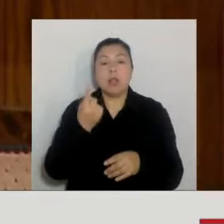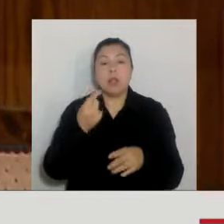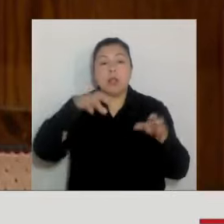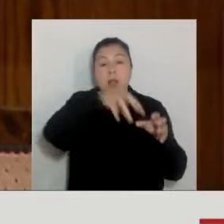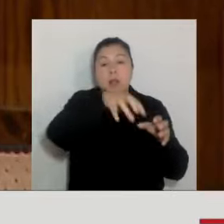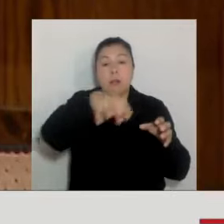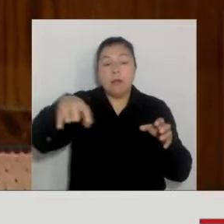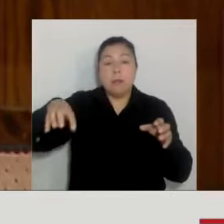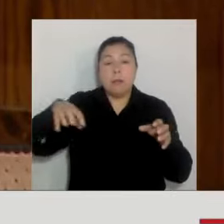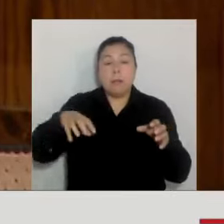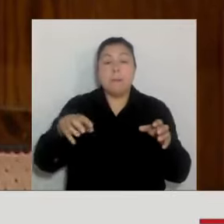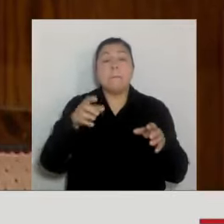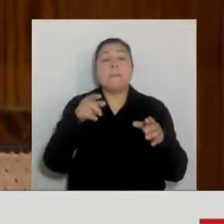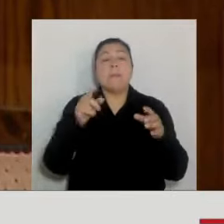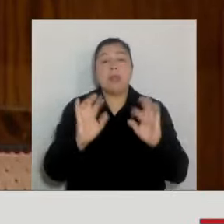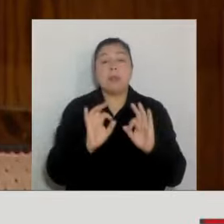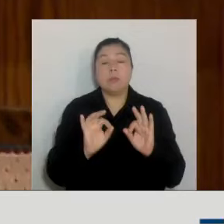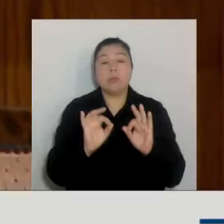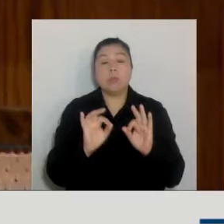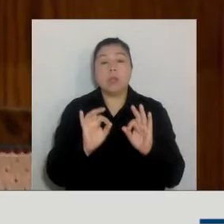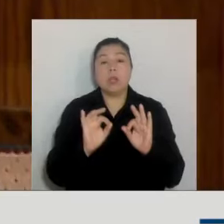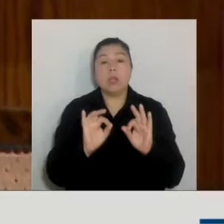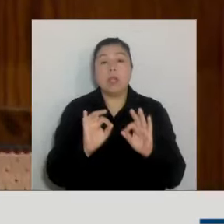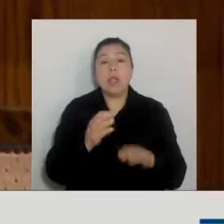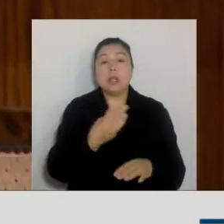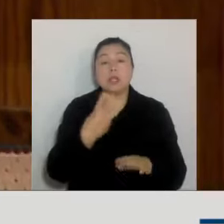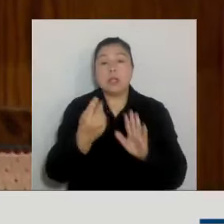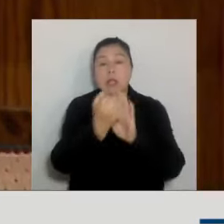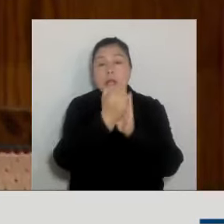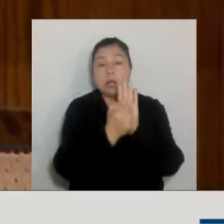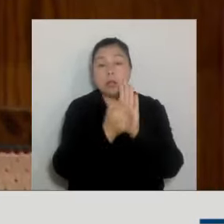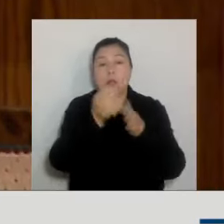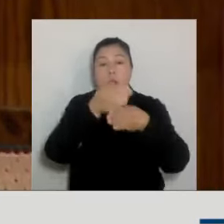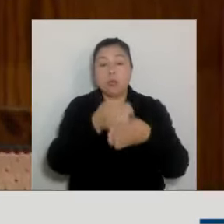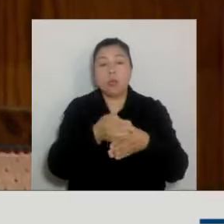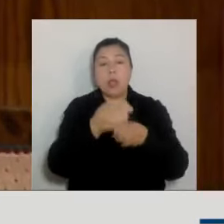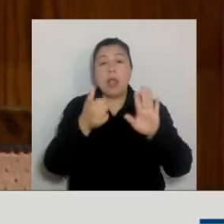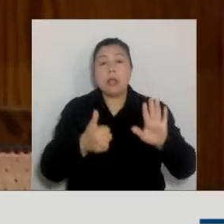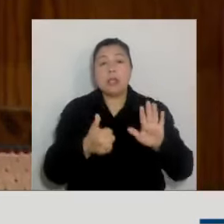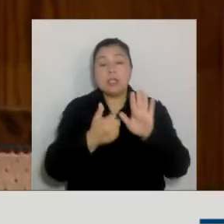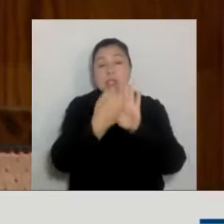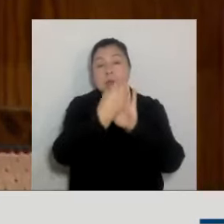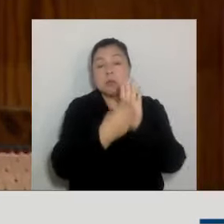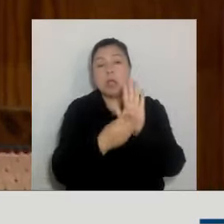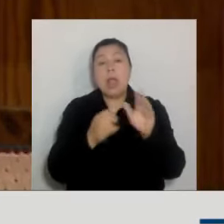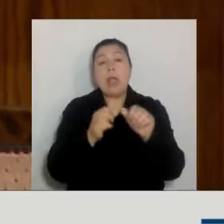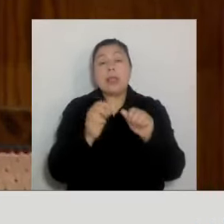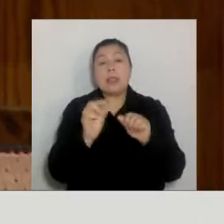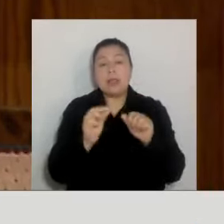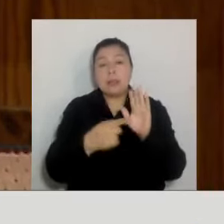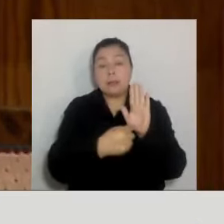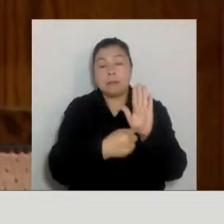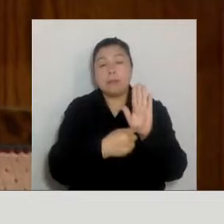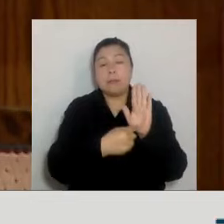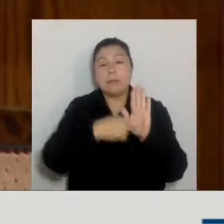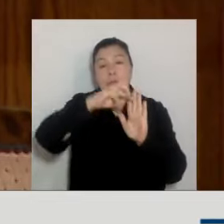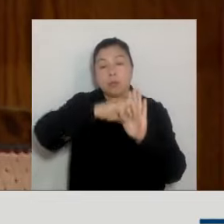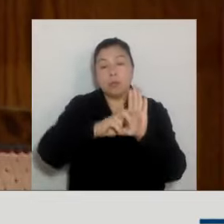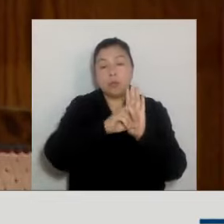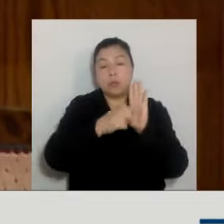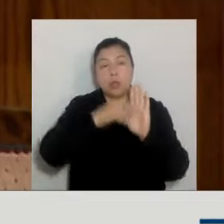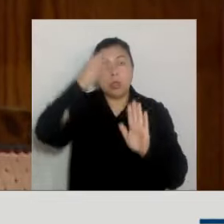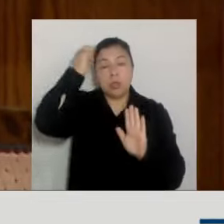en particular y mediante 33 artículos permanentes y seis disposiciones transitorias la iniciativa de ley crea la